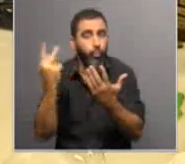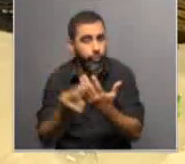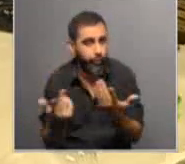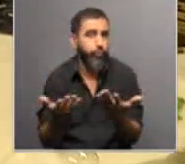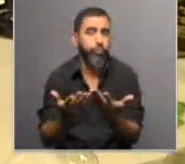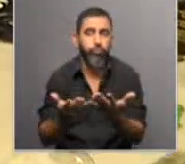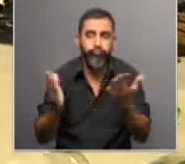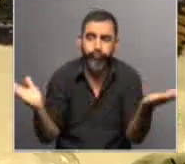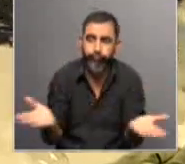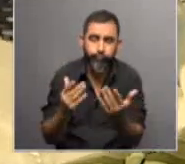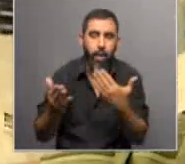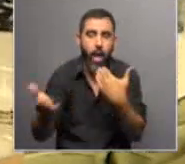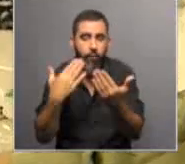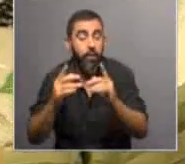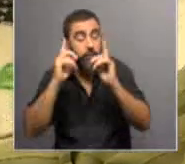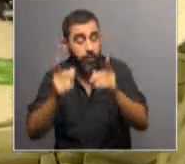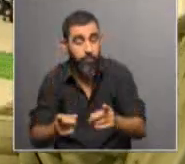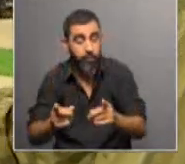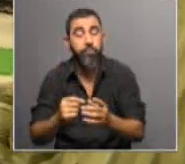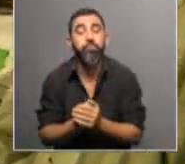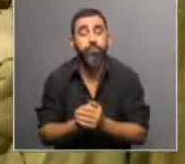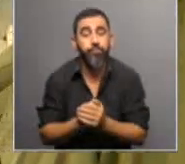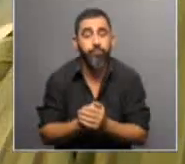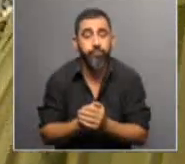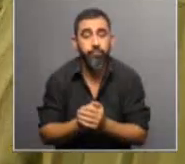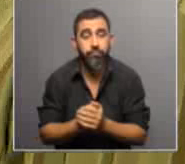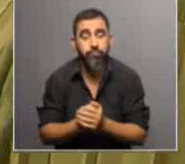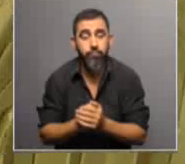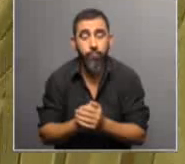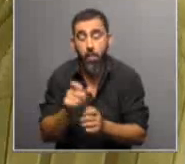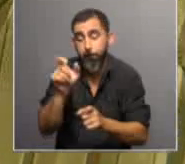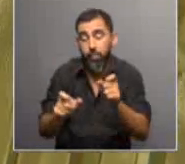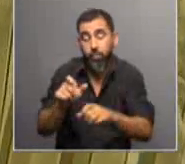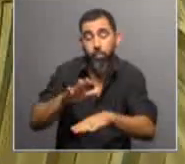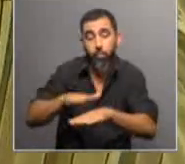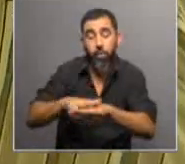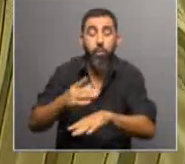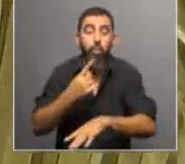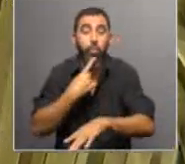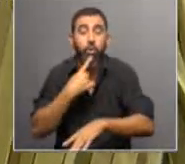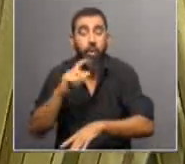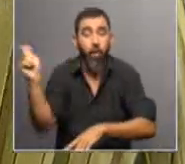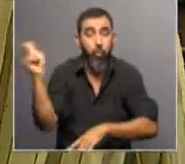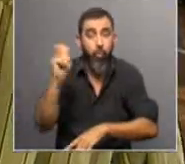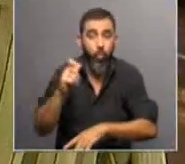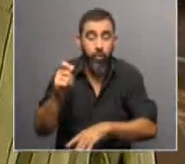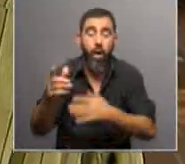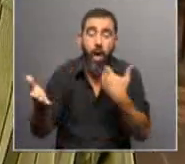promover y bueno, conversar también con quien esté encargado de las políticas públicas, ¿verdad? Para poder,